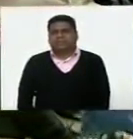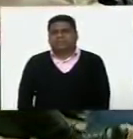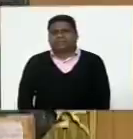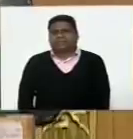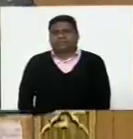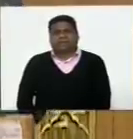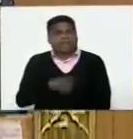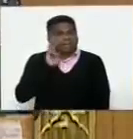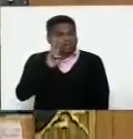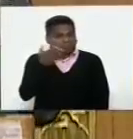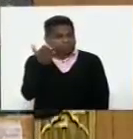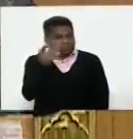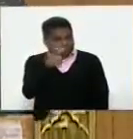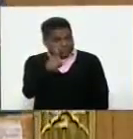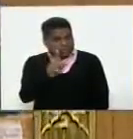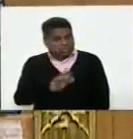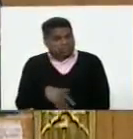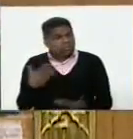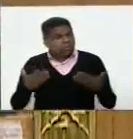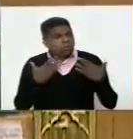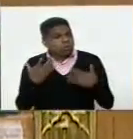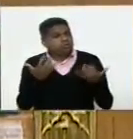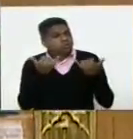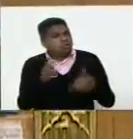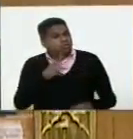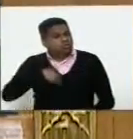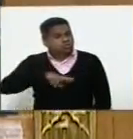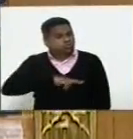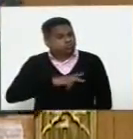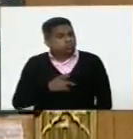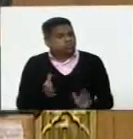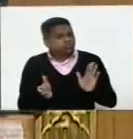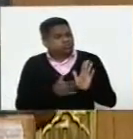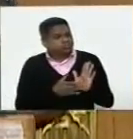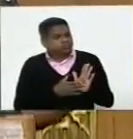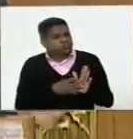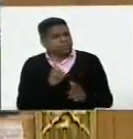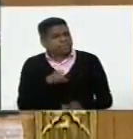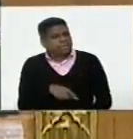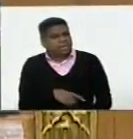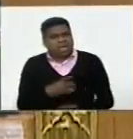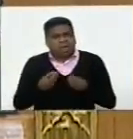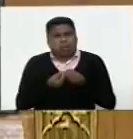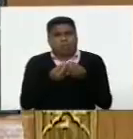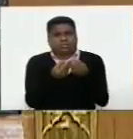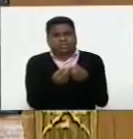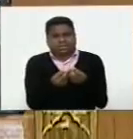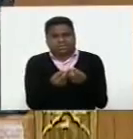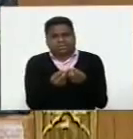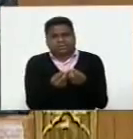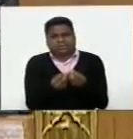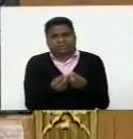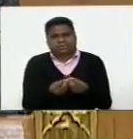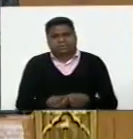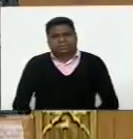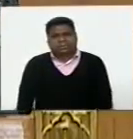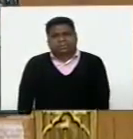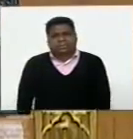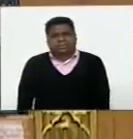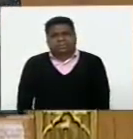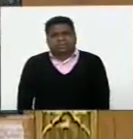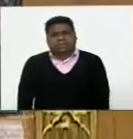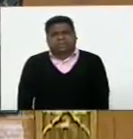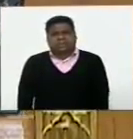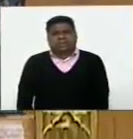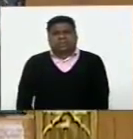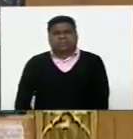Y fíjense ustedes, cuando hoy nosotras tuvimos también el privilegio de acompañarlos en